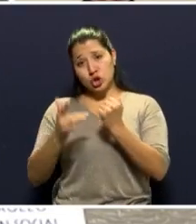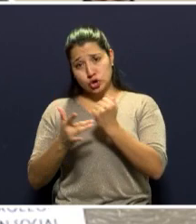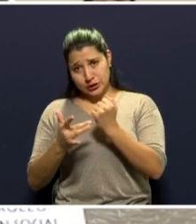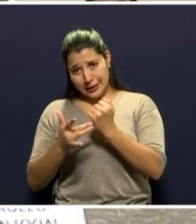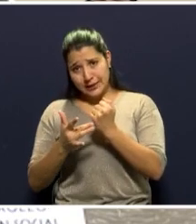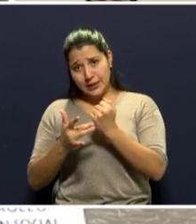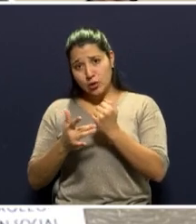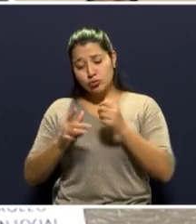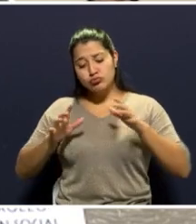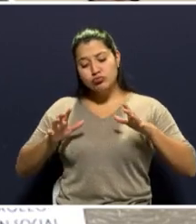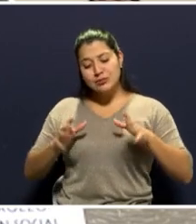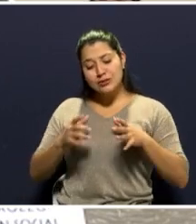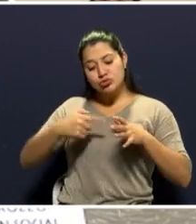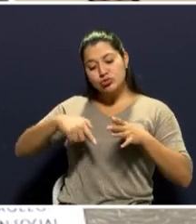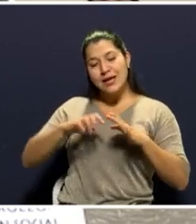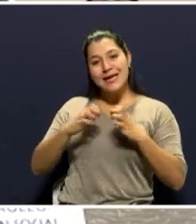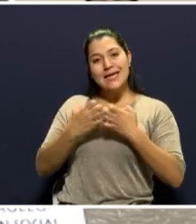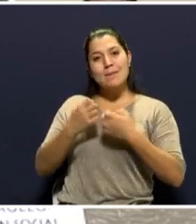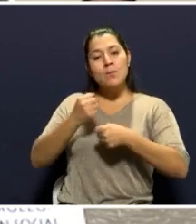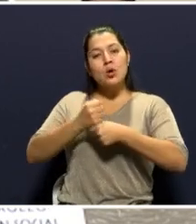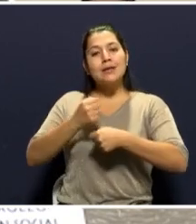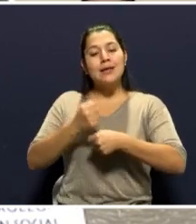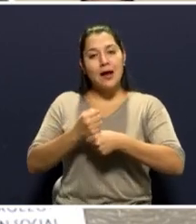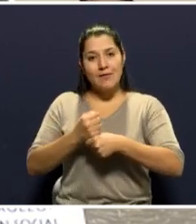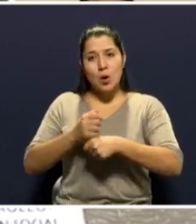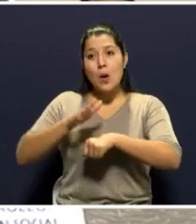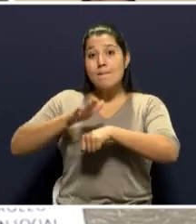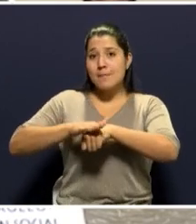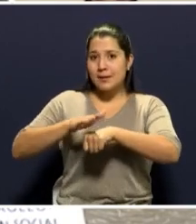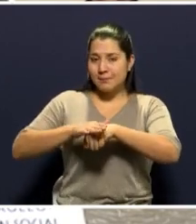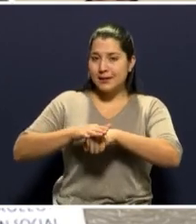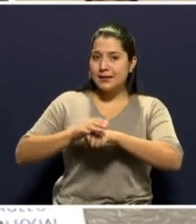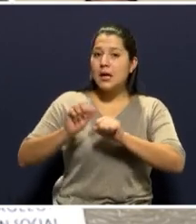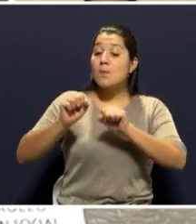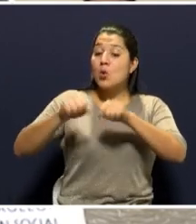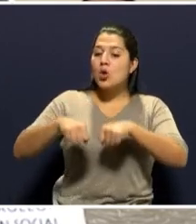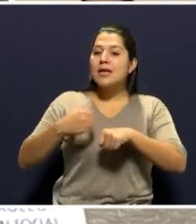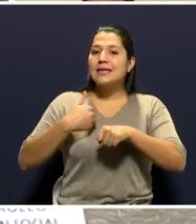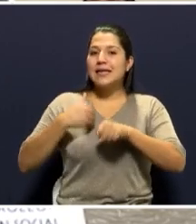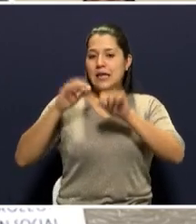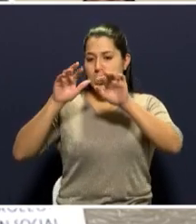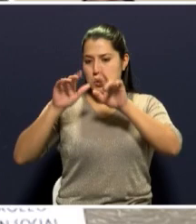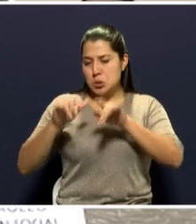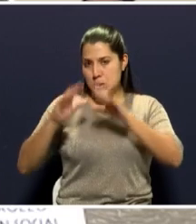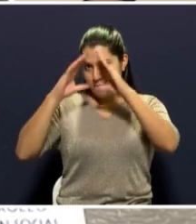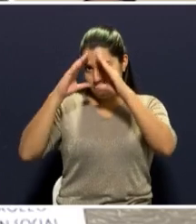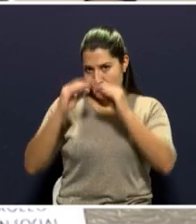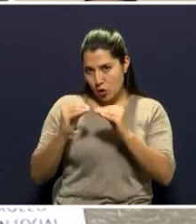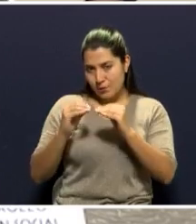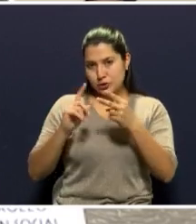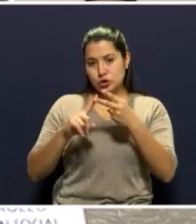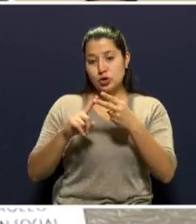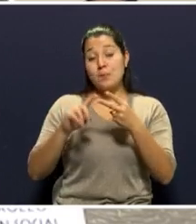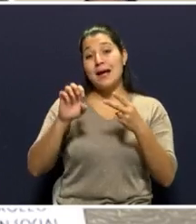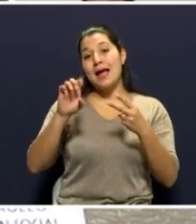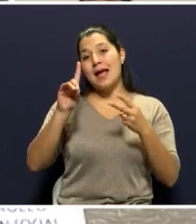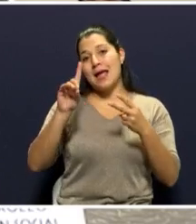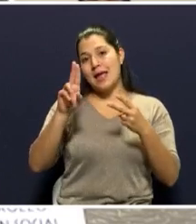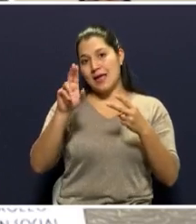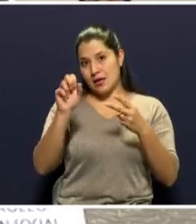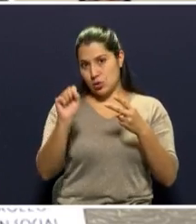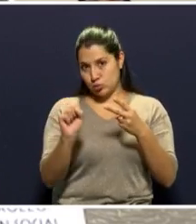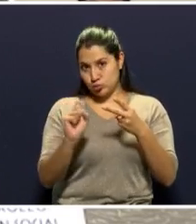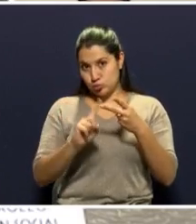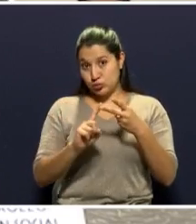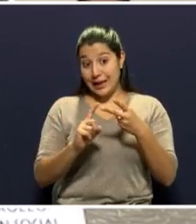capacidades que nos permite tener, por un lado, el SINERUVE, que es la gran base de datos del Estado, más el expediente digital, de forma tal